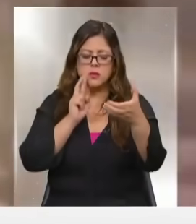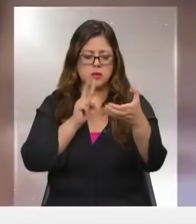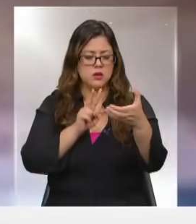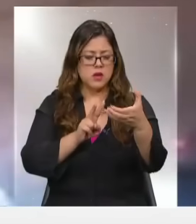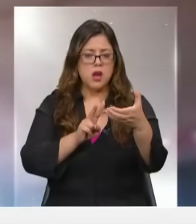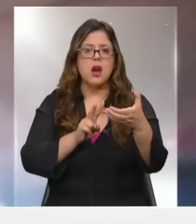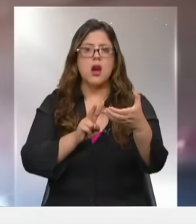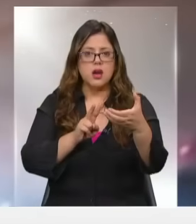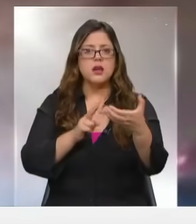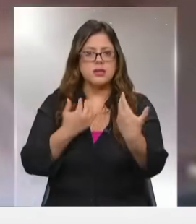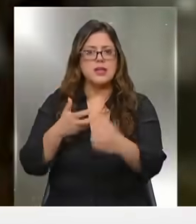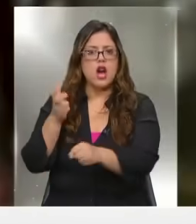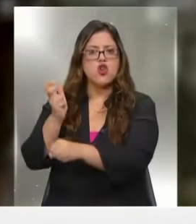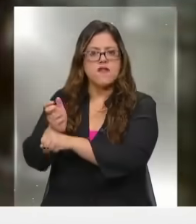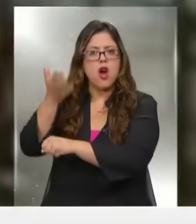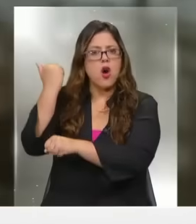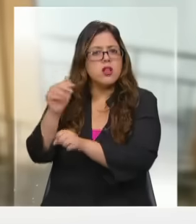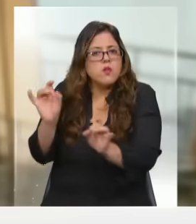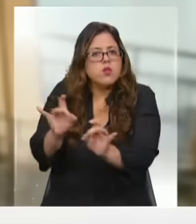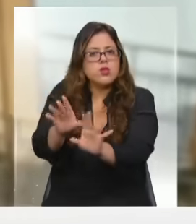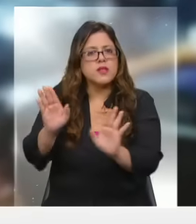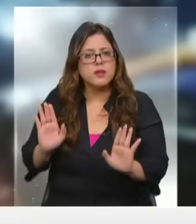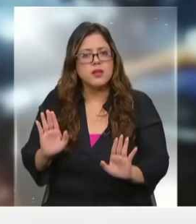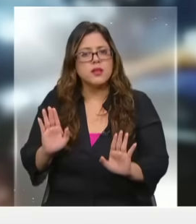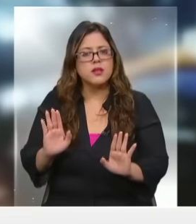sido sustraído de esta forma?